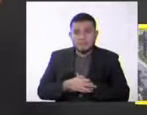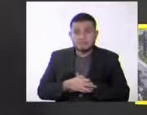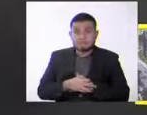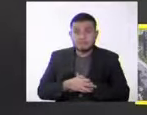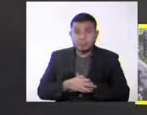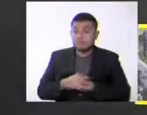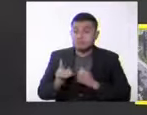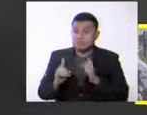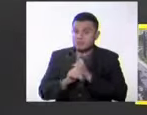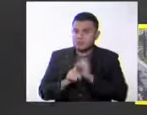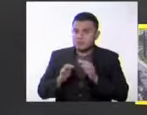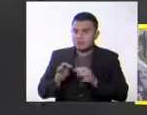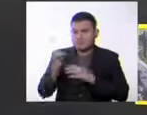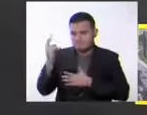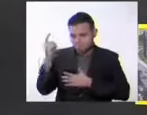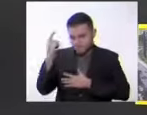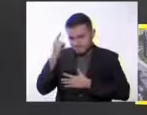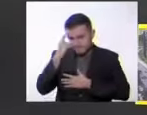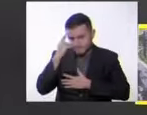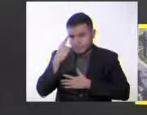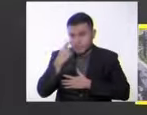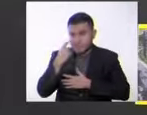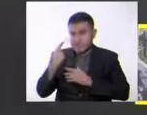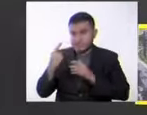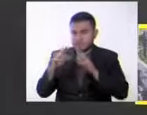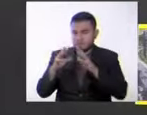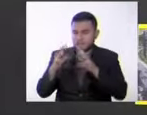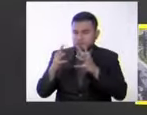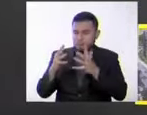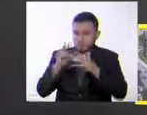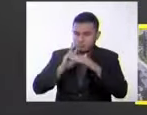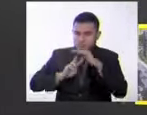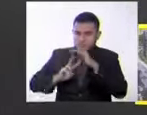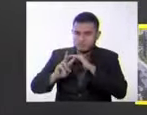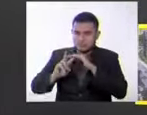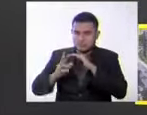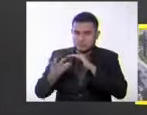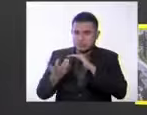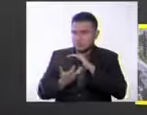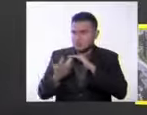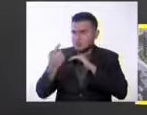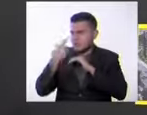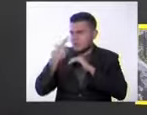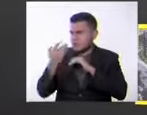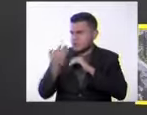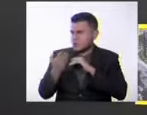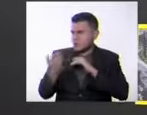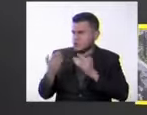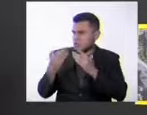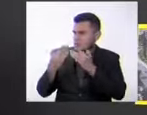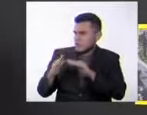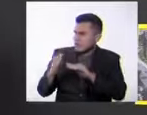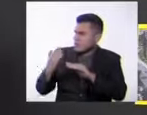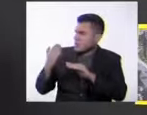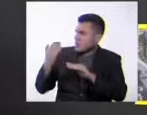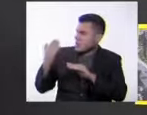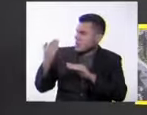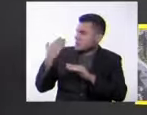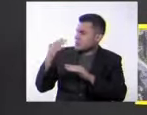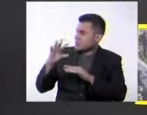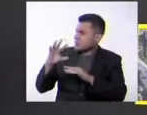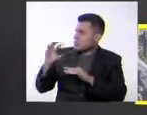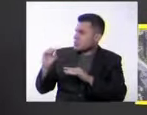las formas de pensar y las formas de ver el mundo. Nosotros vemos las cosas de manera diferente a como se veían hace